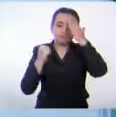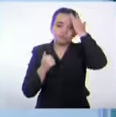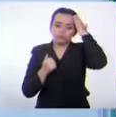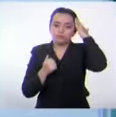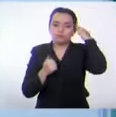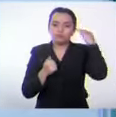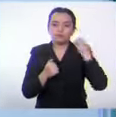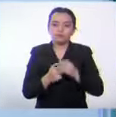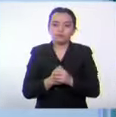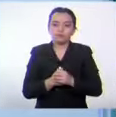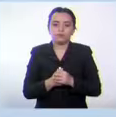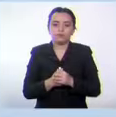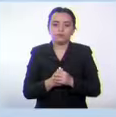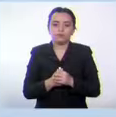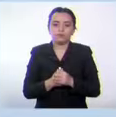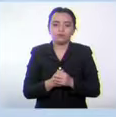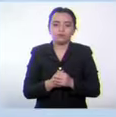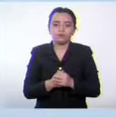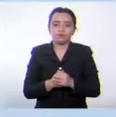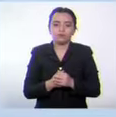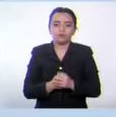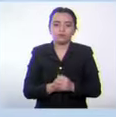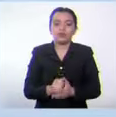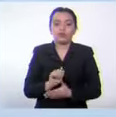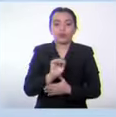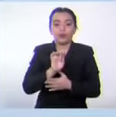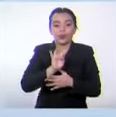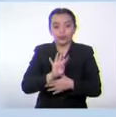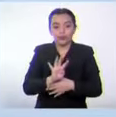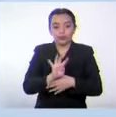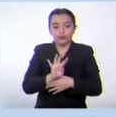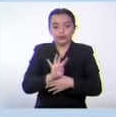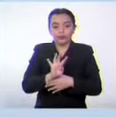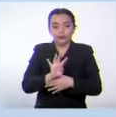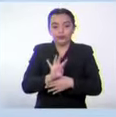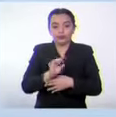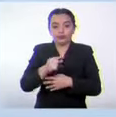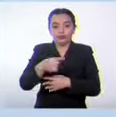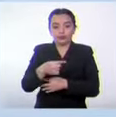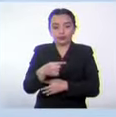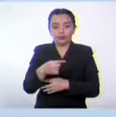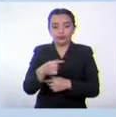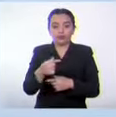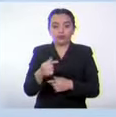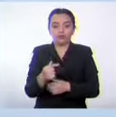carbono disueltos en 200 gramos de hierro.